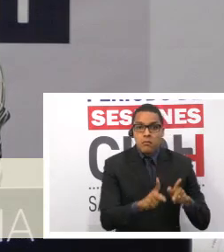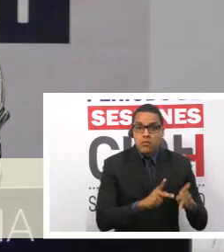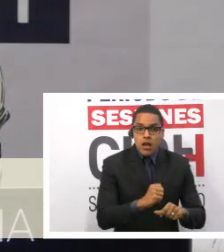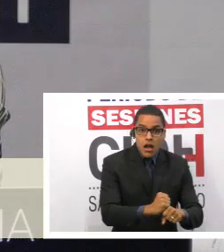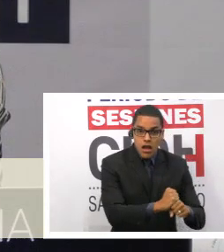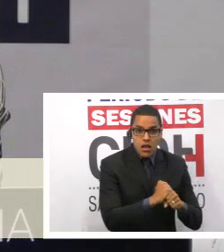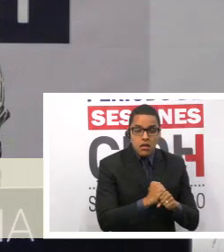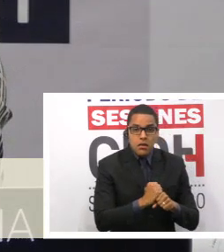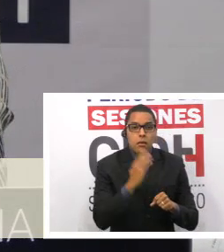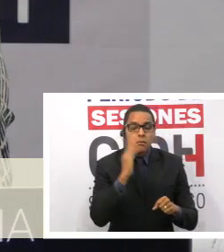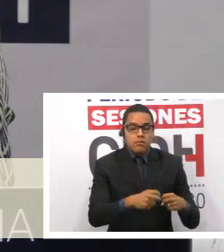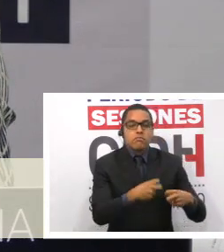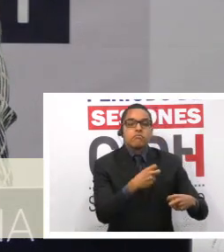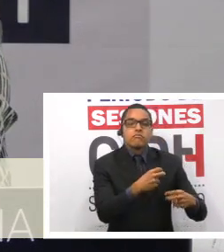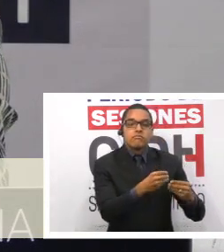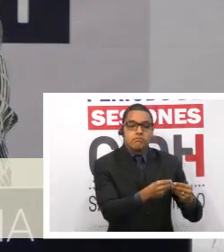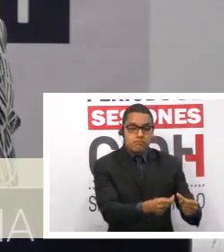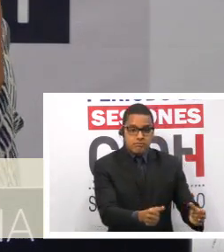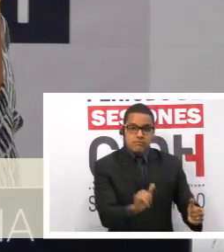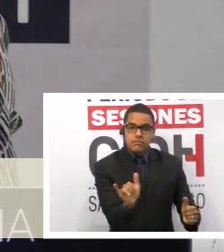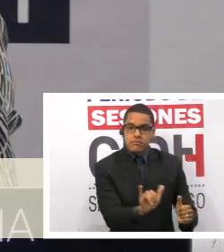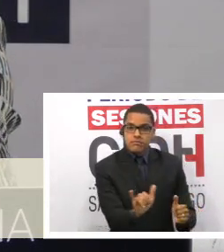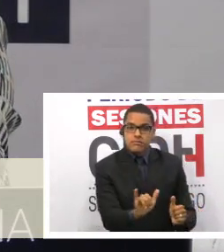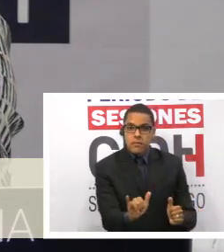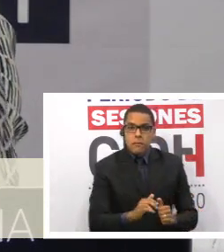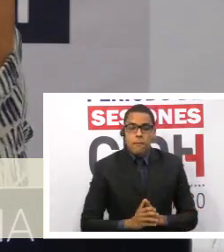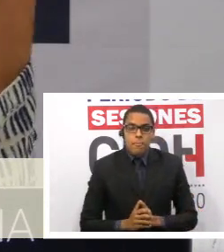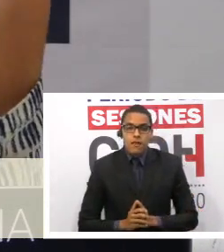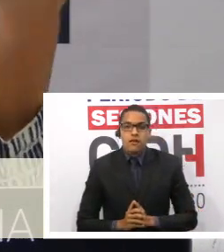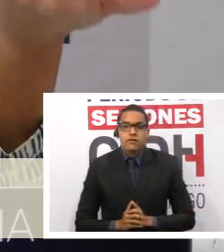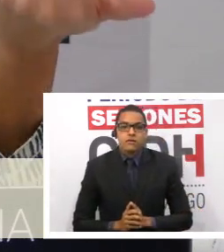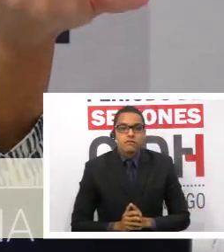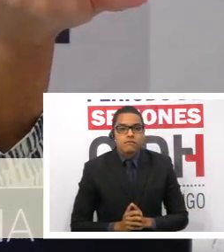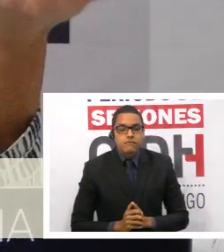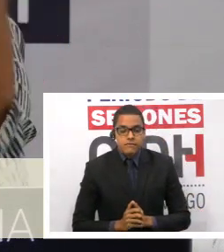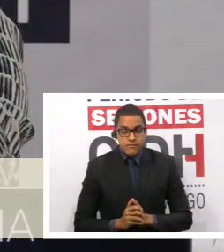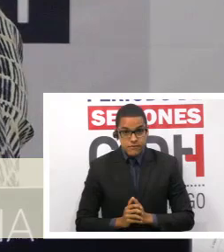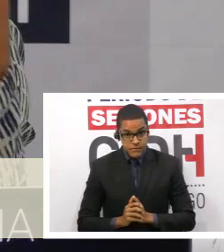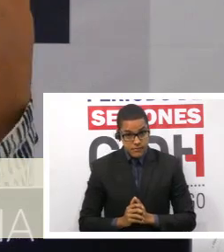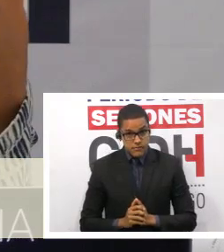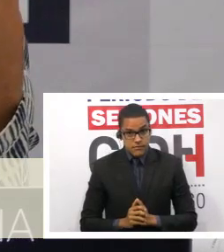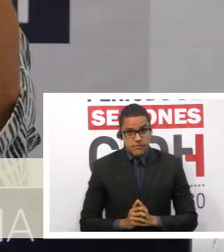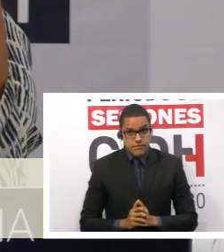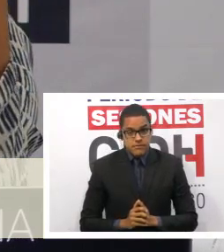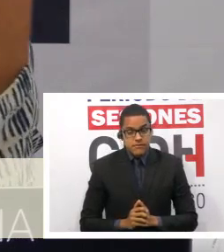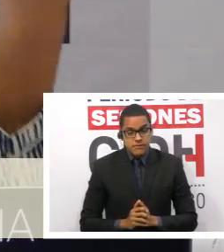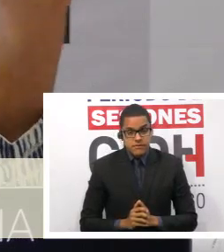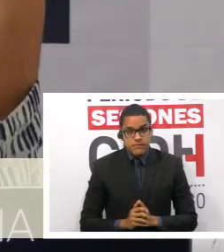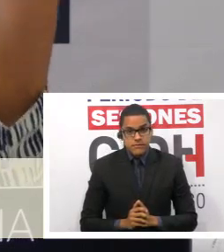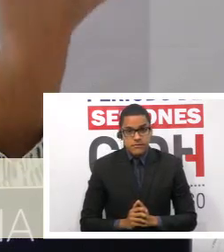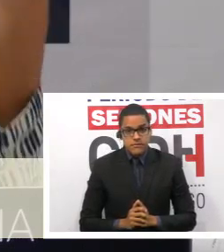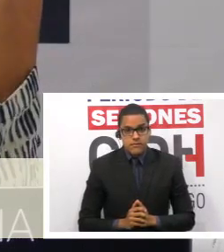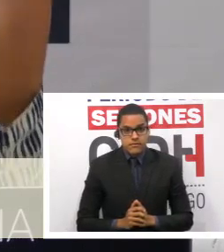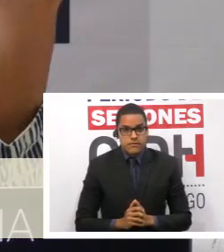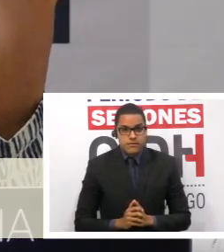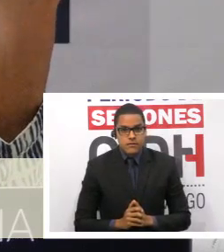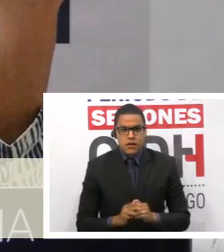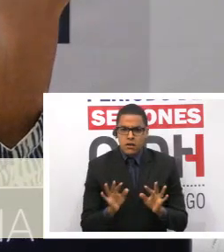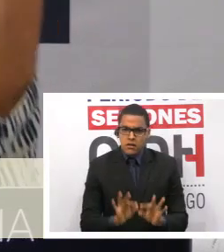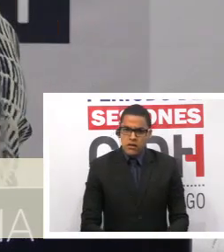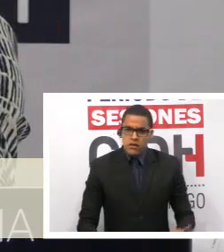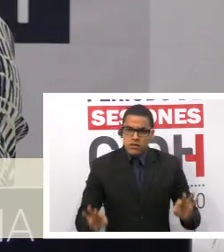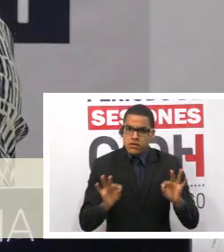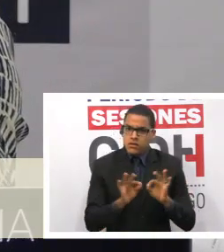no la tributación es clave para garantizar derechos por eso el fondo de garantía de derechos protección